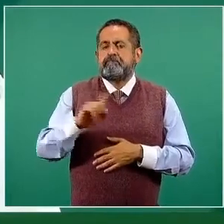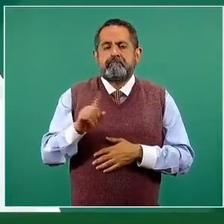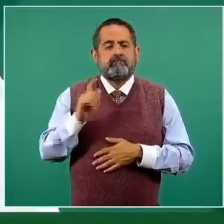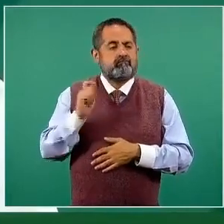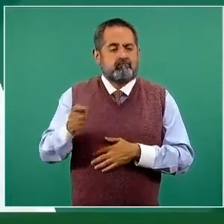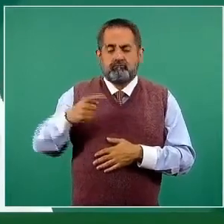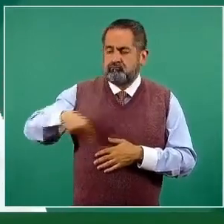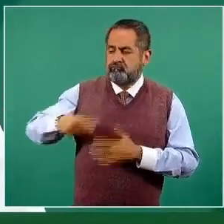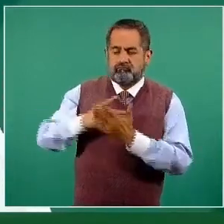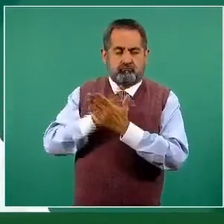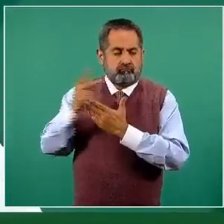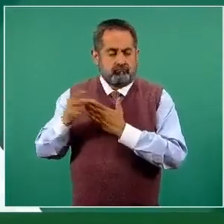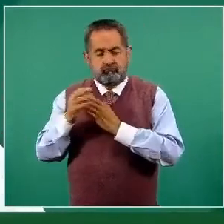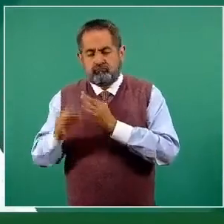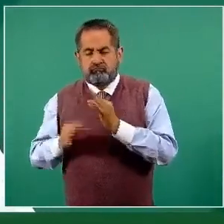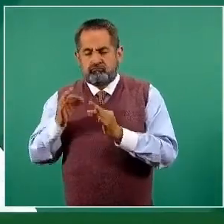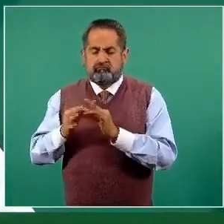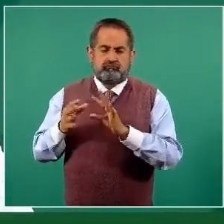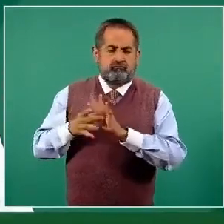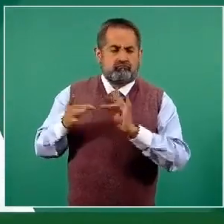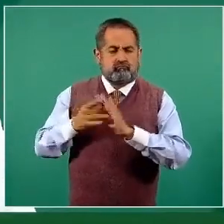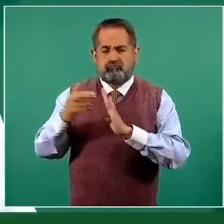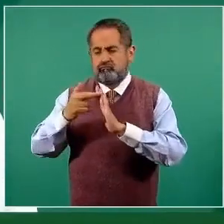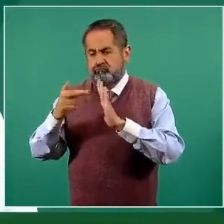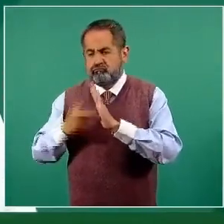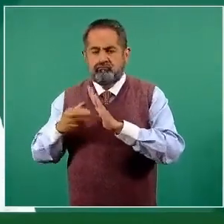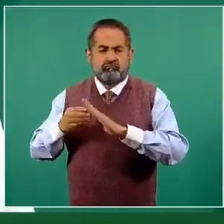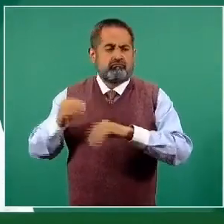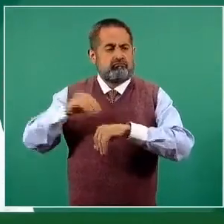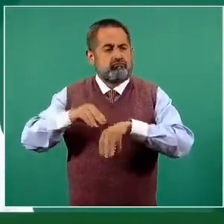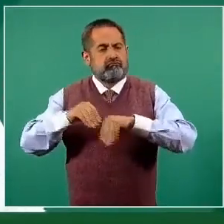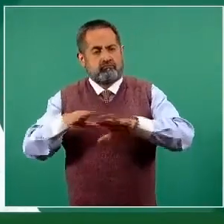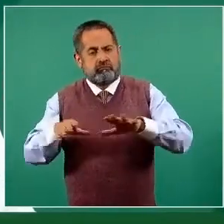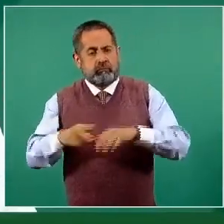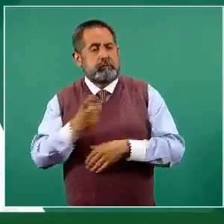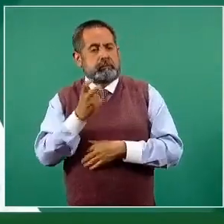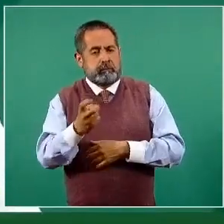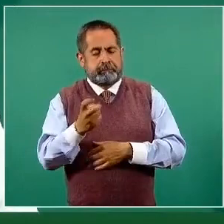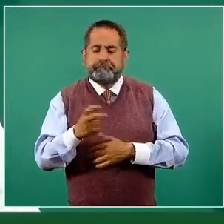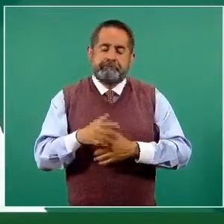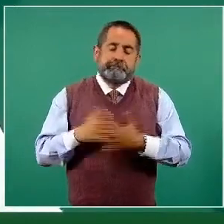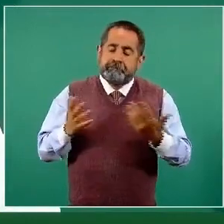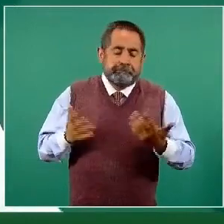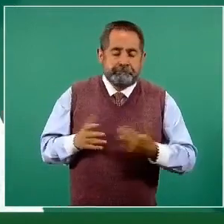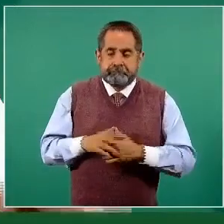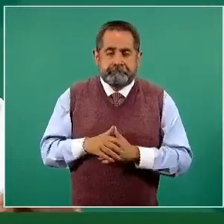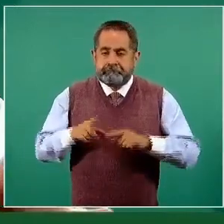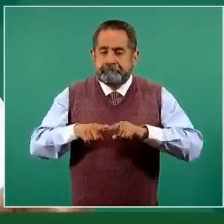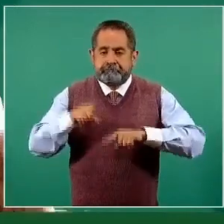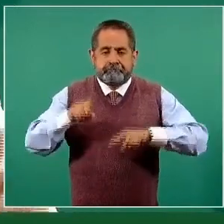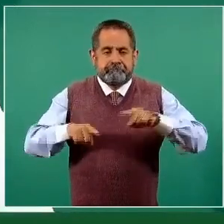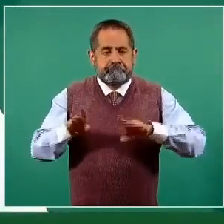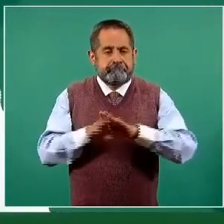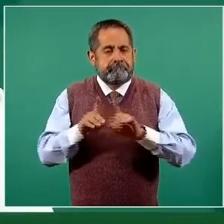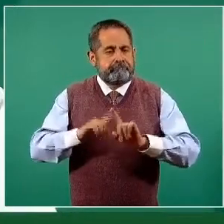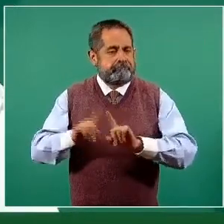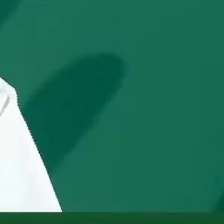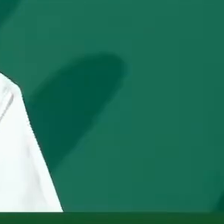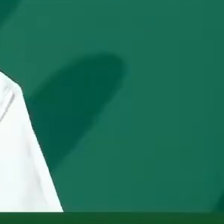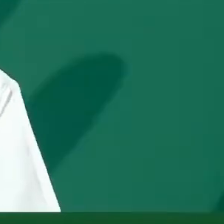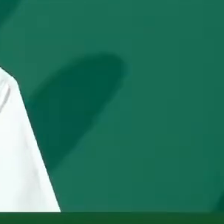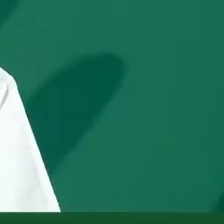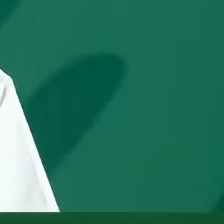relación directa entre las medidas que se implementan y la forma de la curva o la cantidad de olas que tiene la